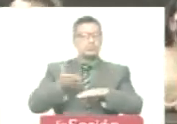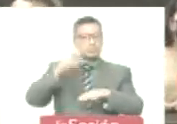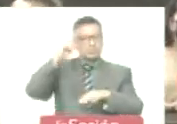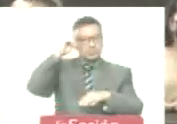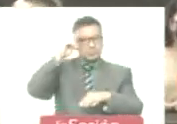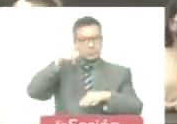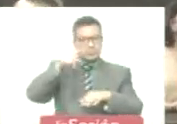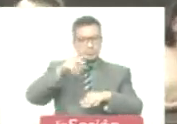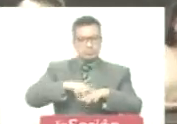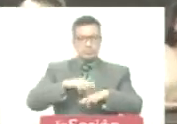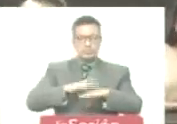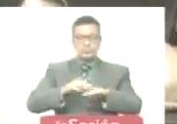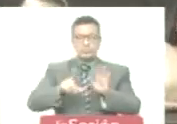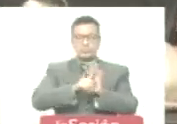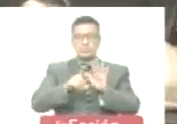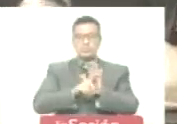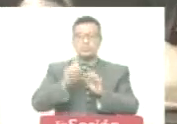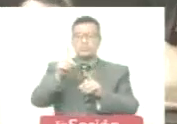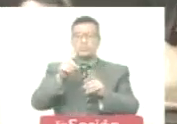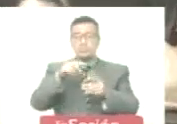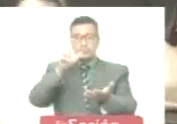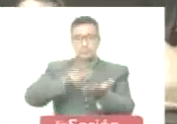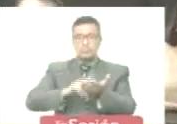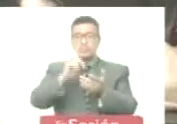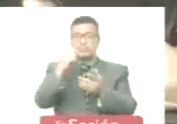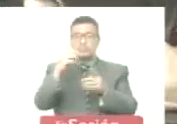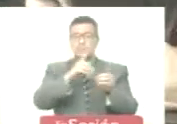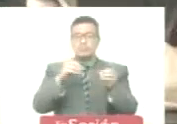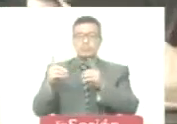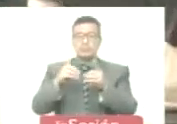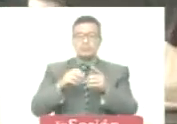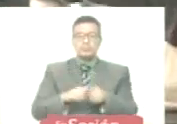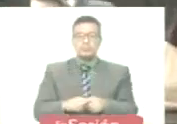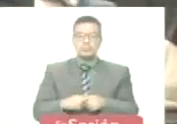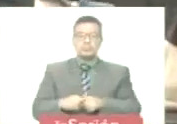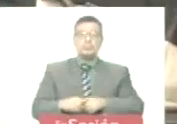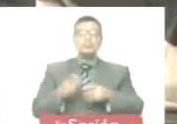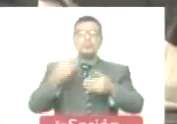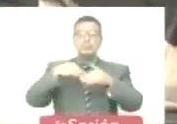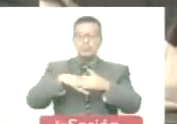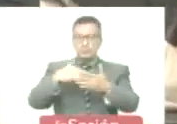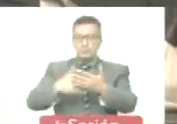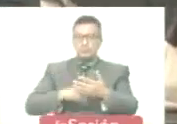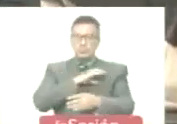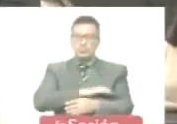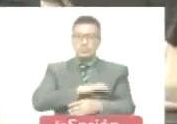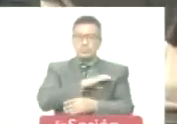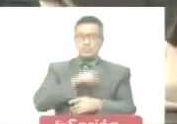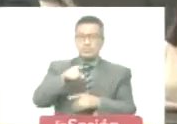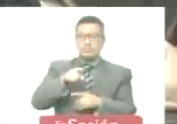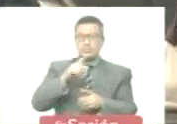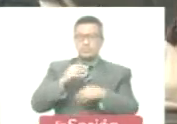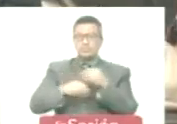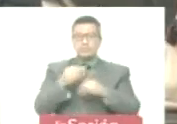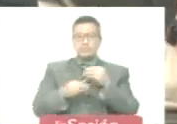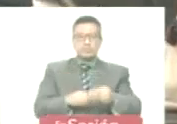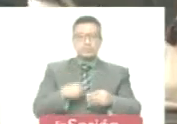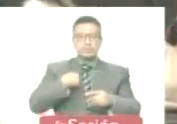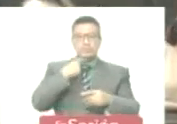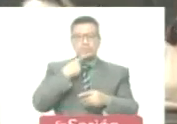Es por ello que una vez que es aprobado en primera discusión, se remite a la comisión que le compete, y si